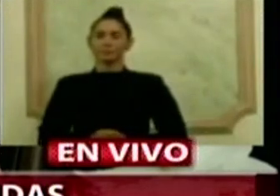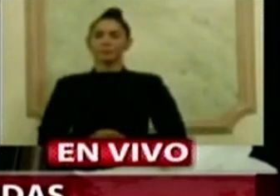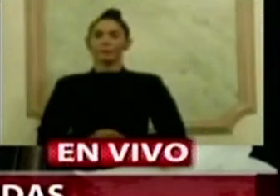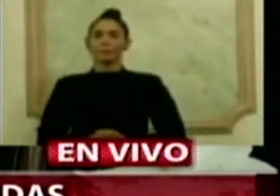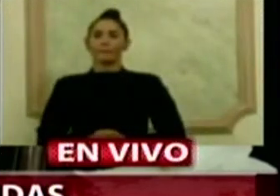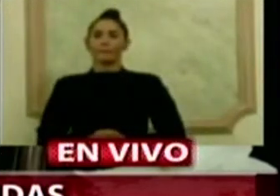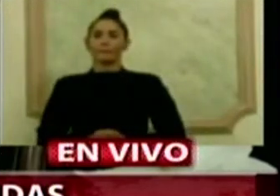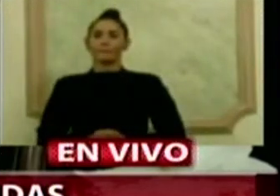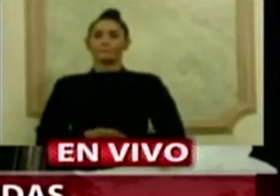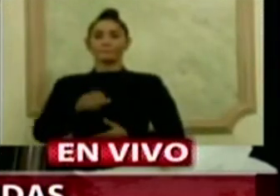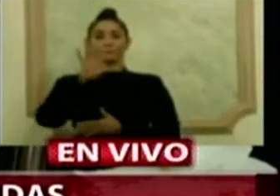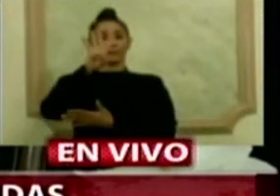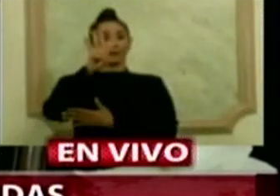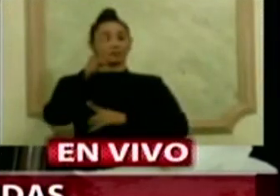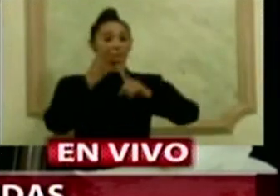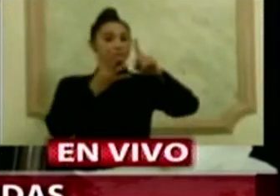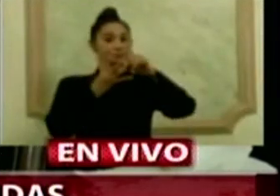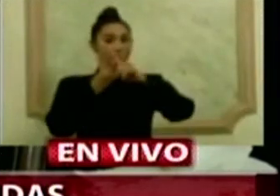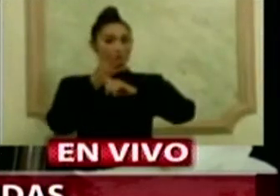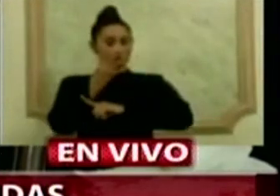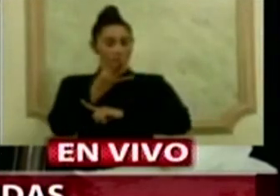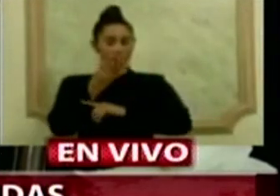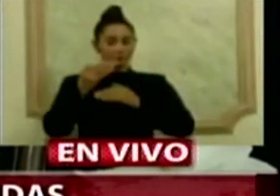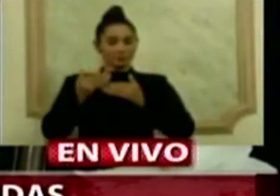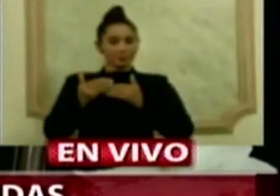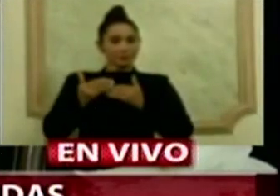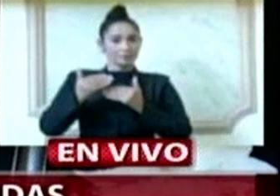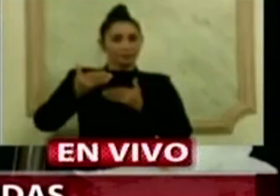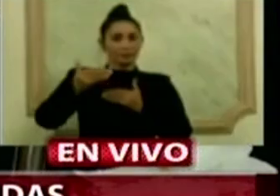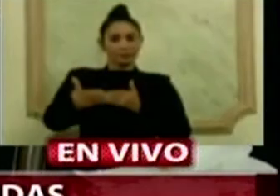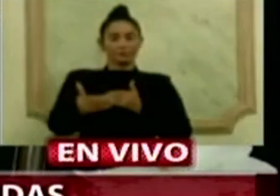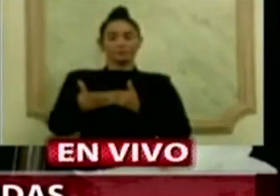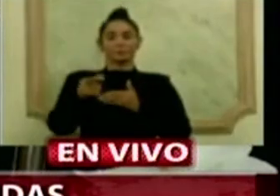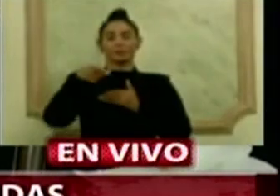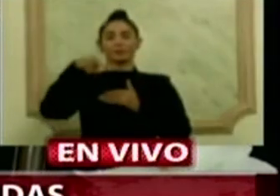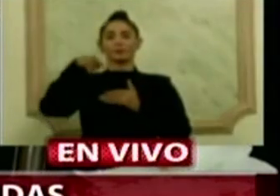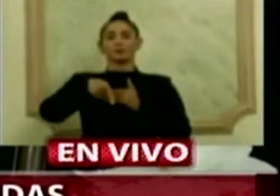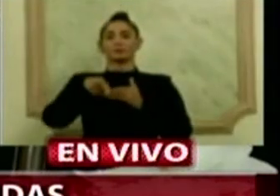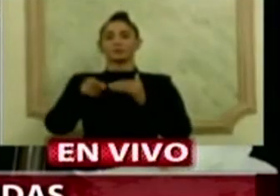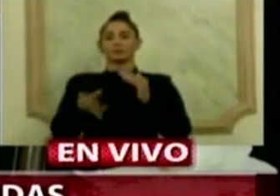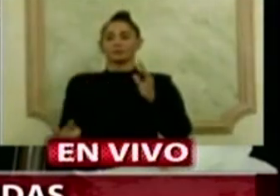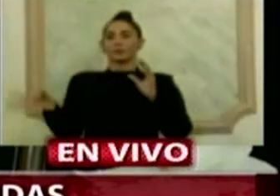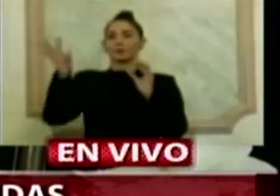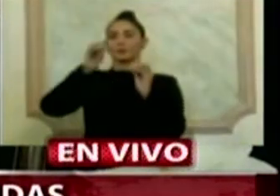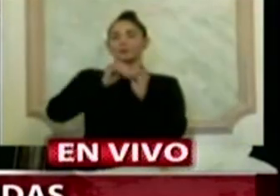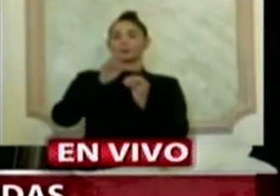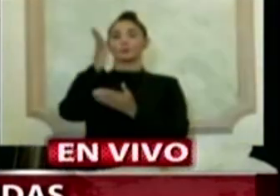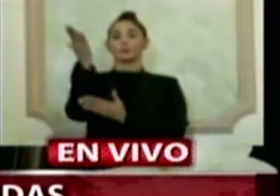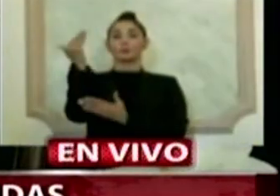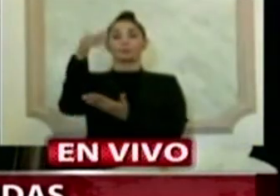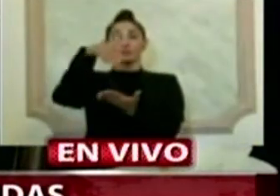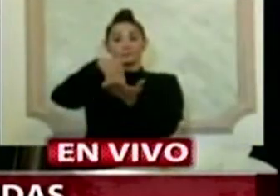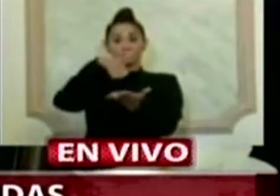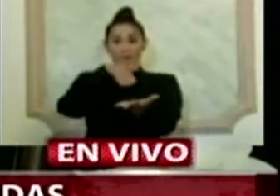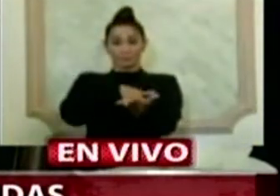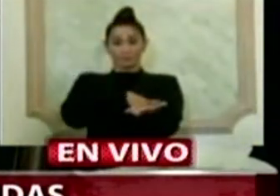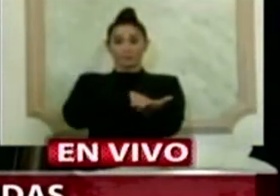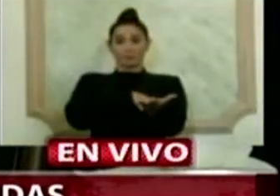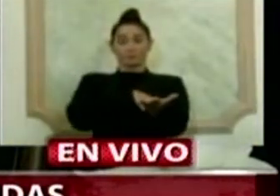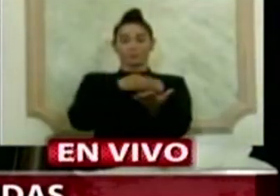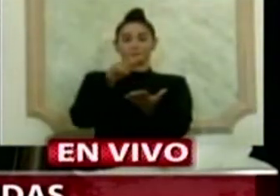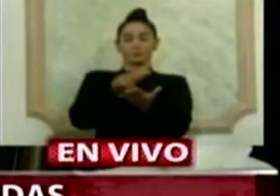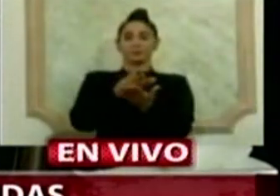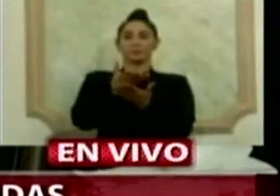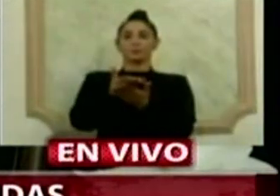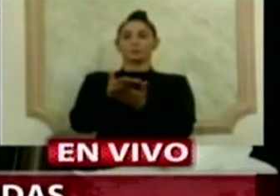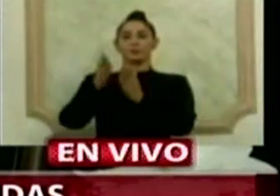En los 4 meses que nos quedan, será un incremento de 15 mil millones de pesos. El toque